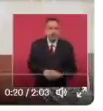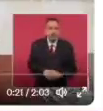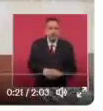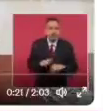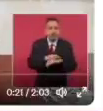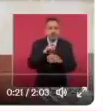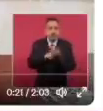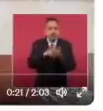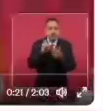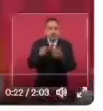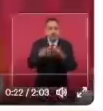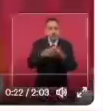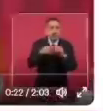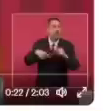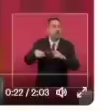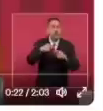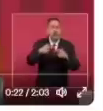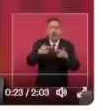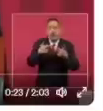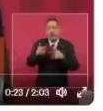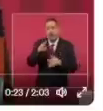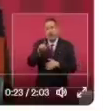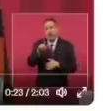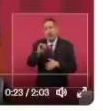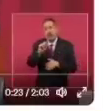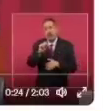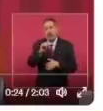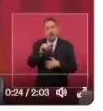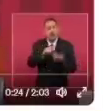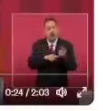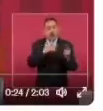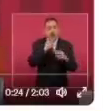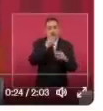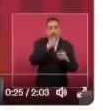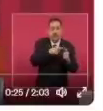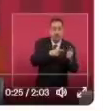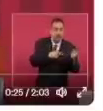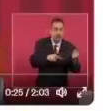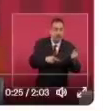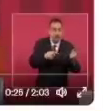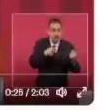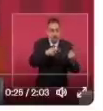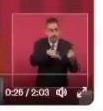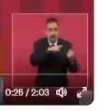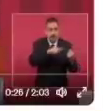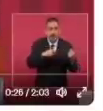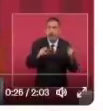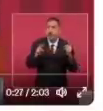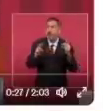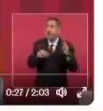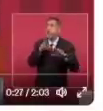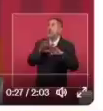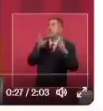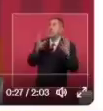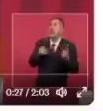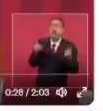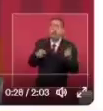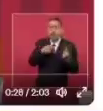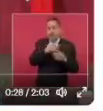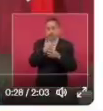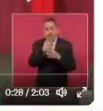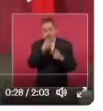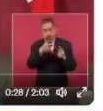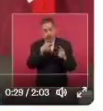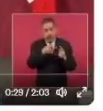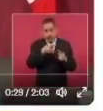porque quienes defienden lo del glifosato sostienen que en el mundo,